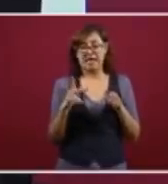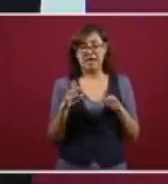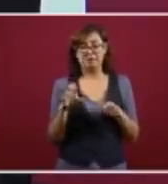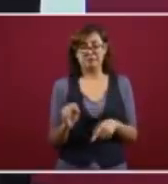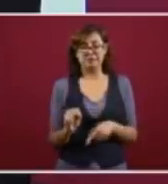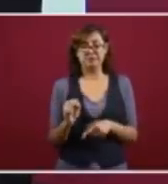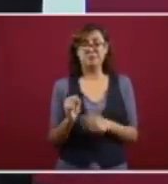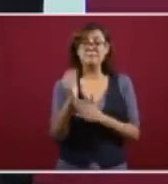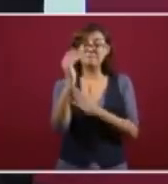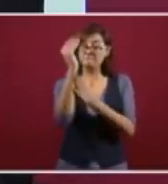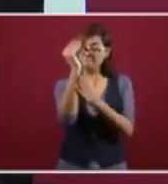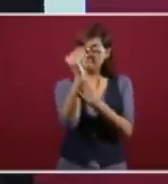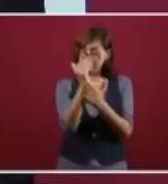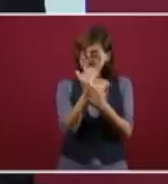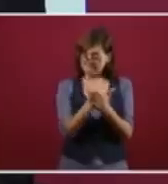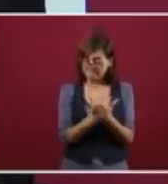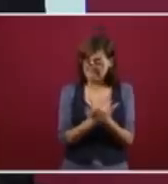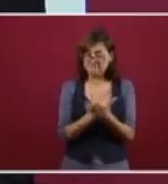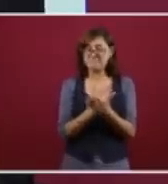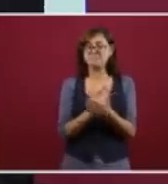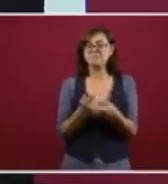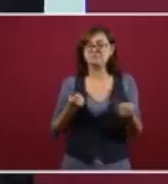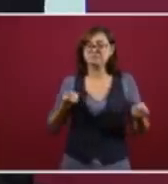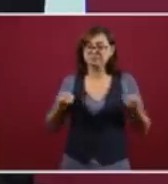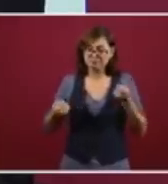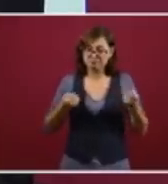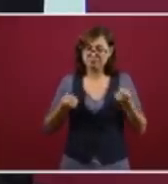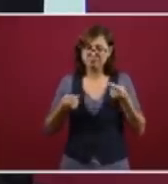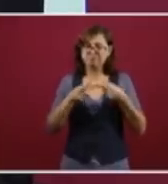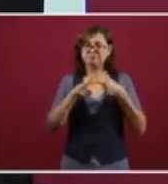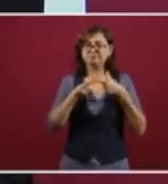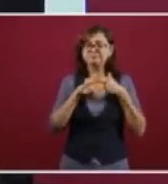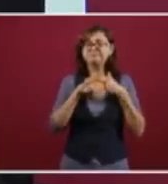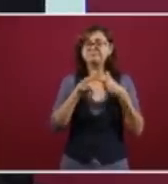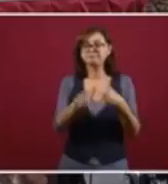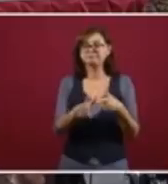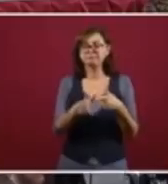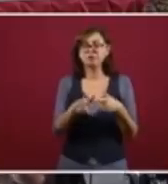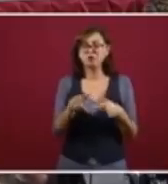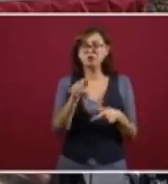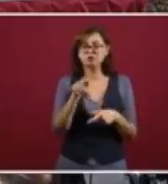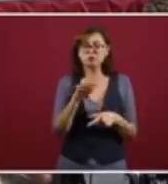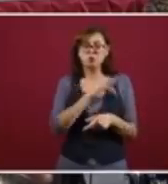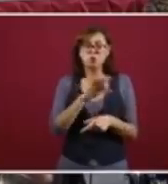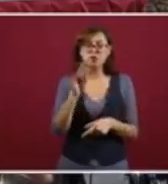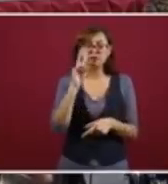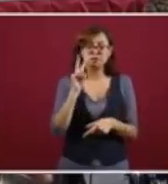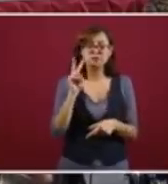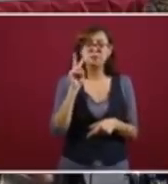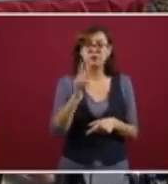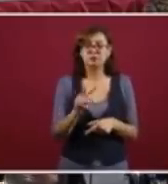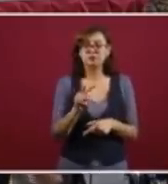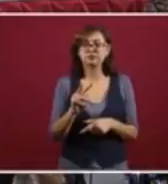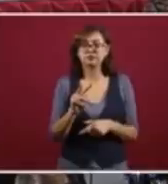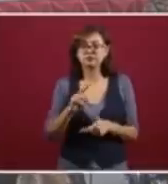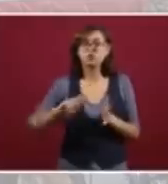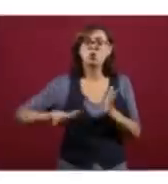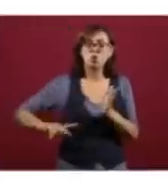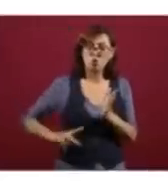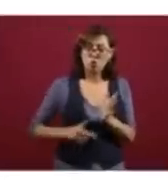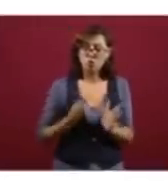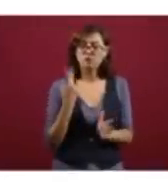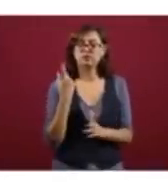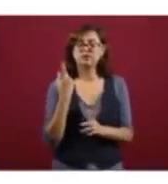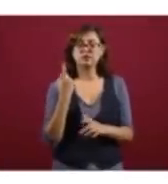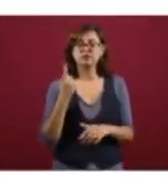un margen mayor en las gasolineras, se ha logrado mantener. Este es justo el momento en que los lunes empezó a presentar aquí el